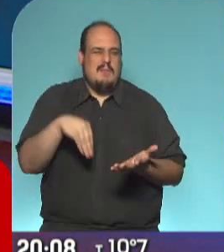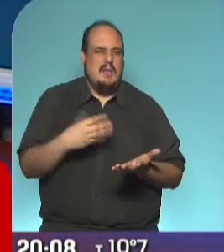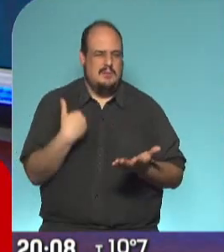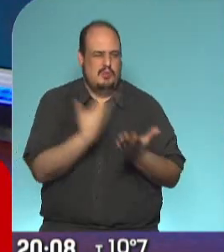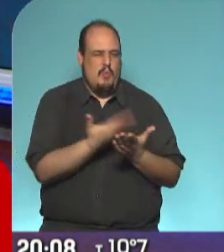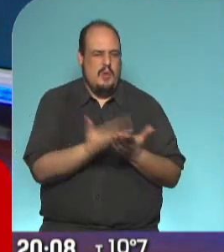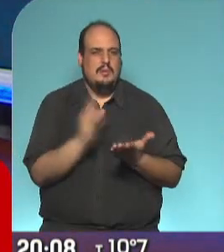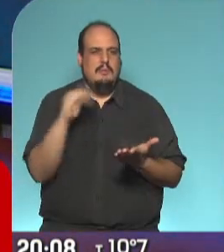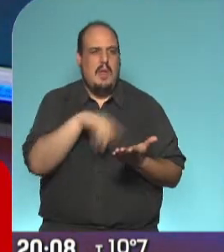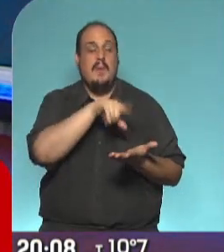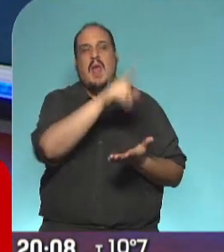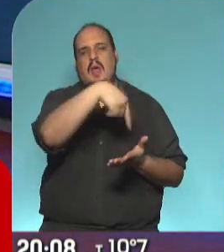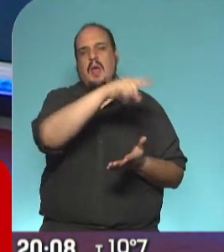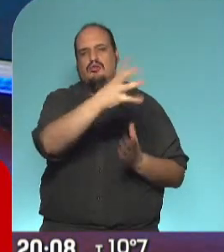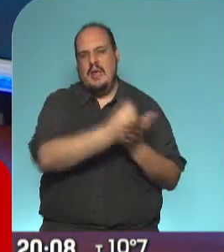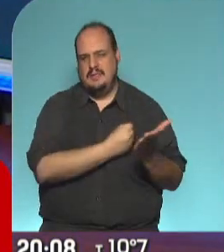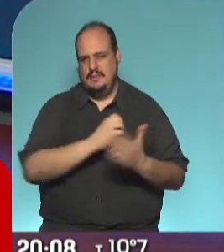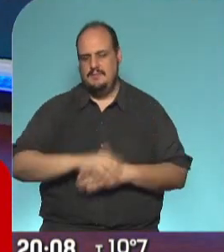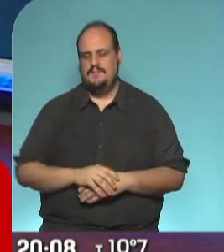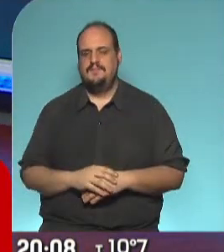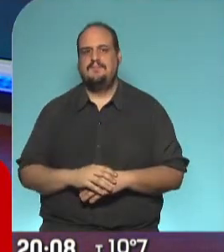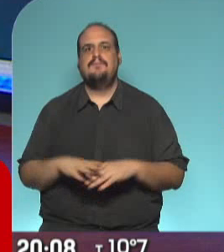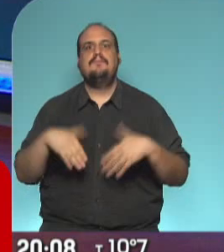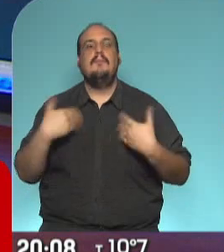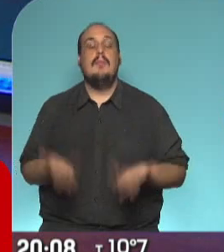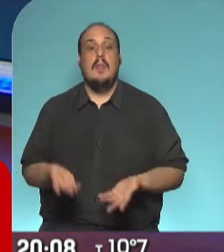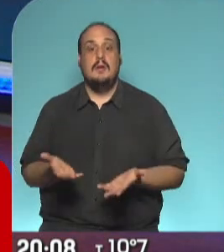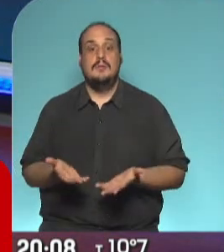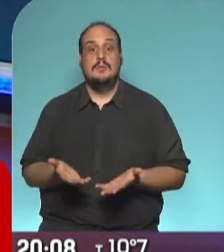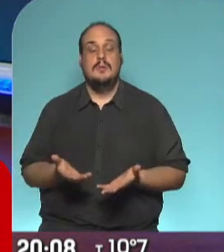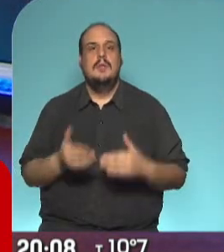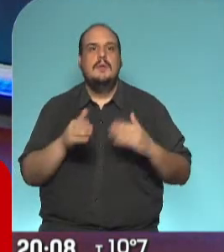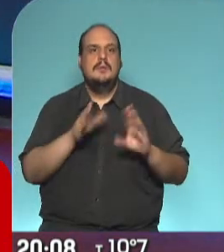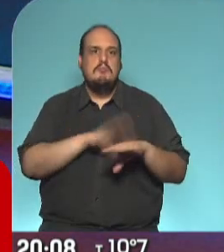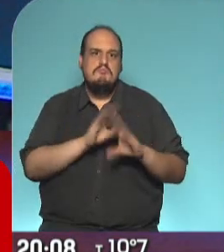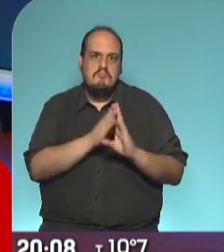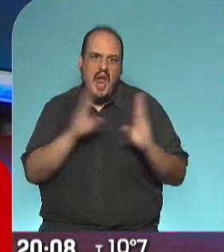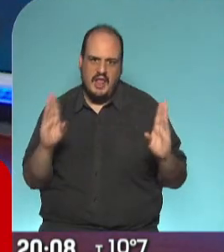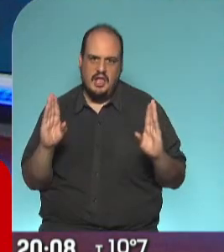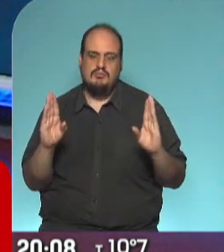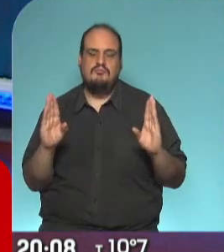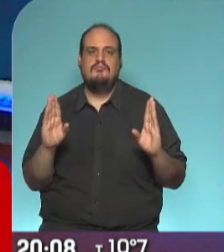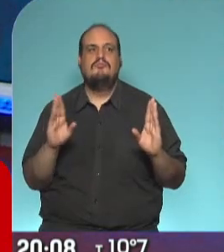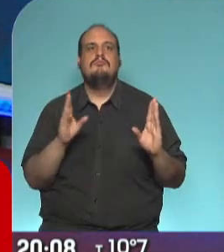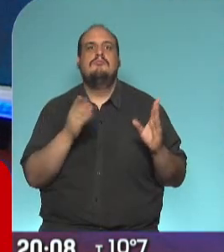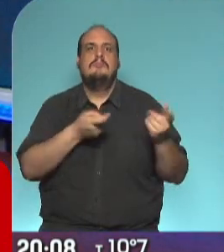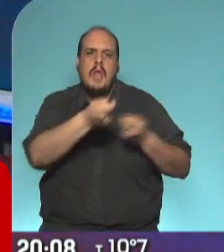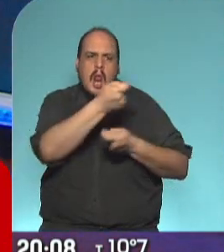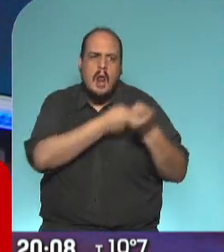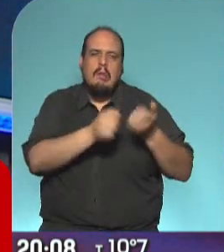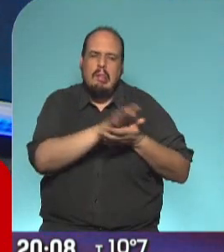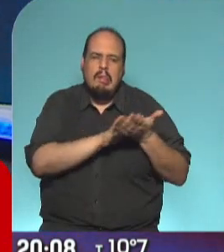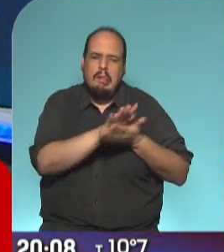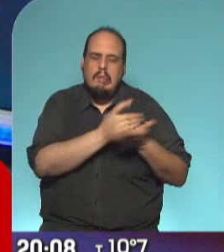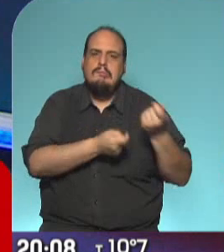quería que los acreedores pudieran aceptarla. Entonces entra en este periodo. Luego de comenzar con la primera ronda de